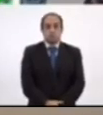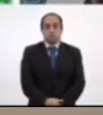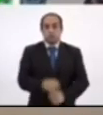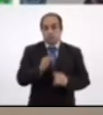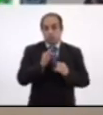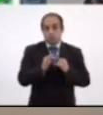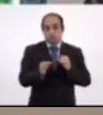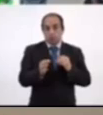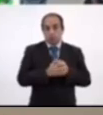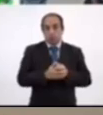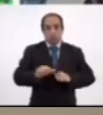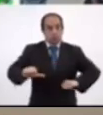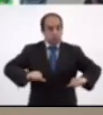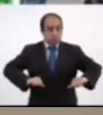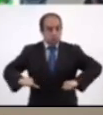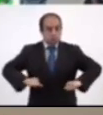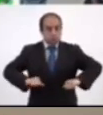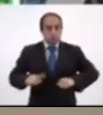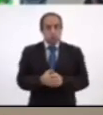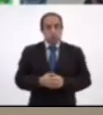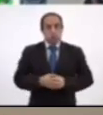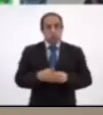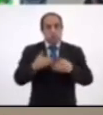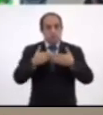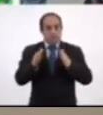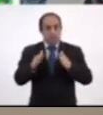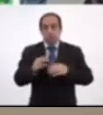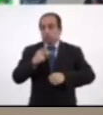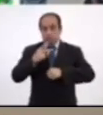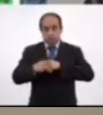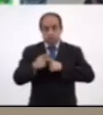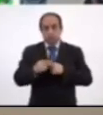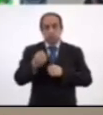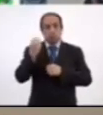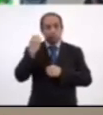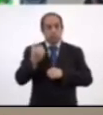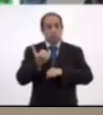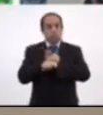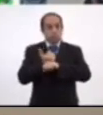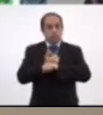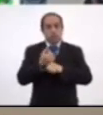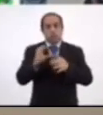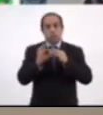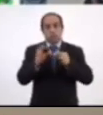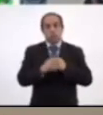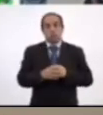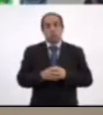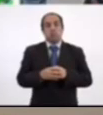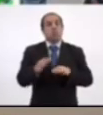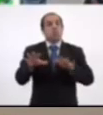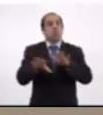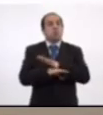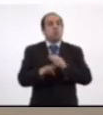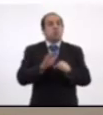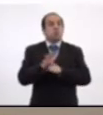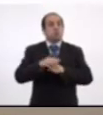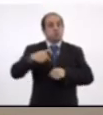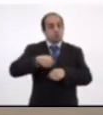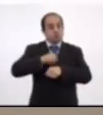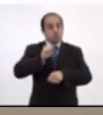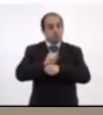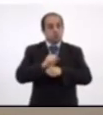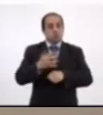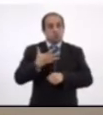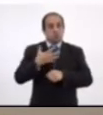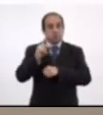Finalmente, actividades del reactivar sin arriesgar, el semáforo amarillo, les platicamos que cambia esta semana. Siguiente. También está aquí Pepe para cualquier